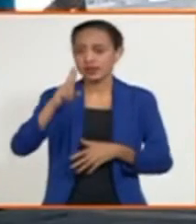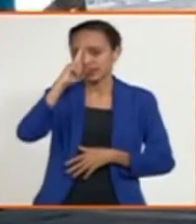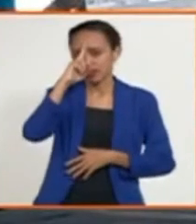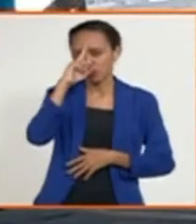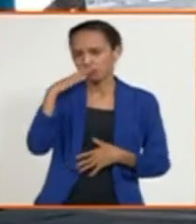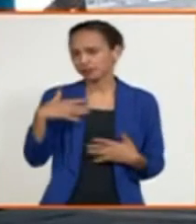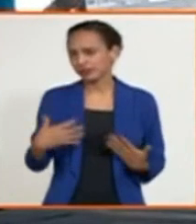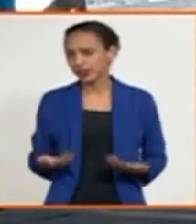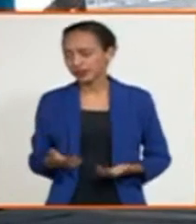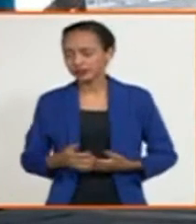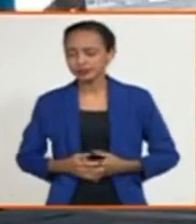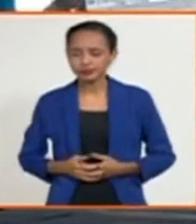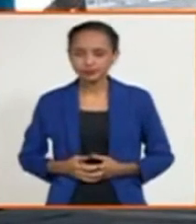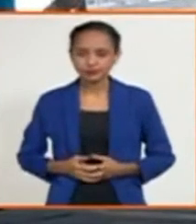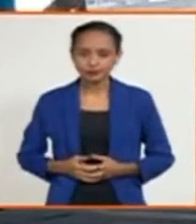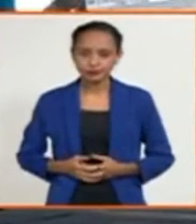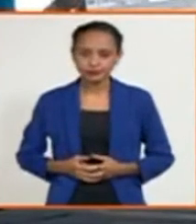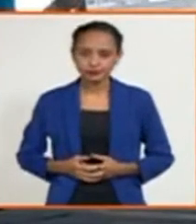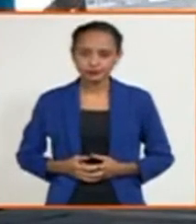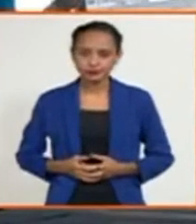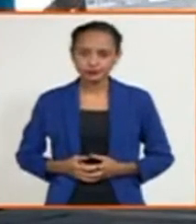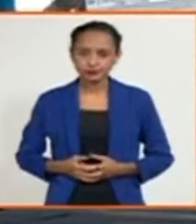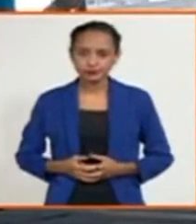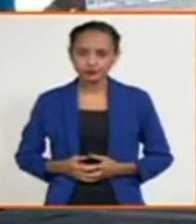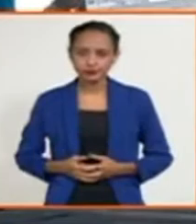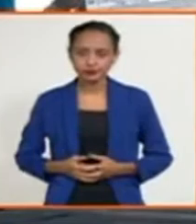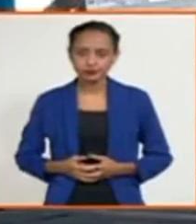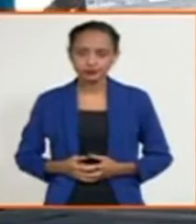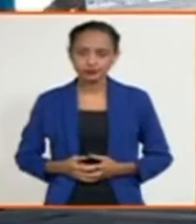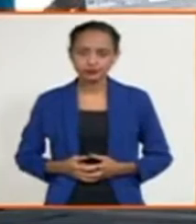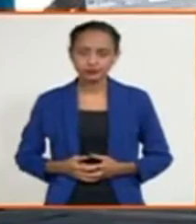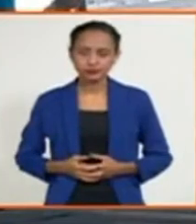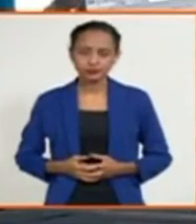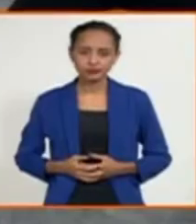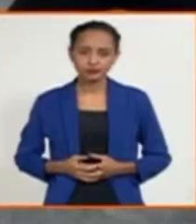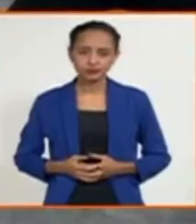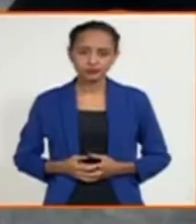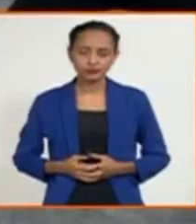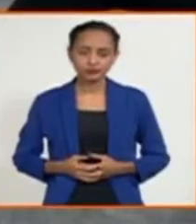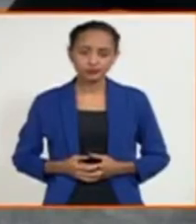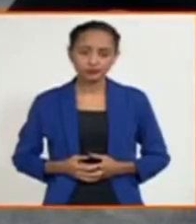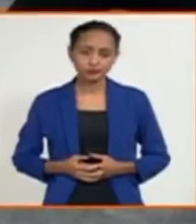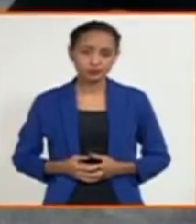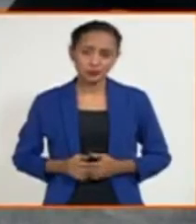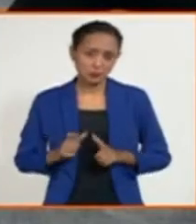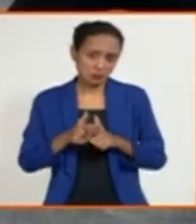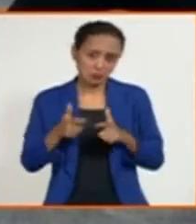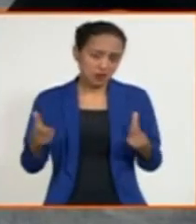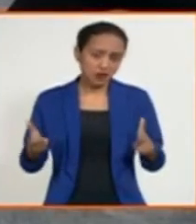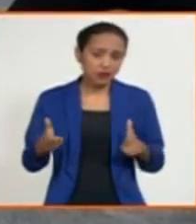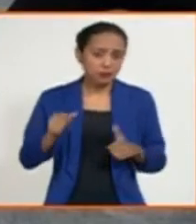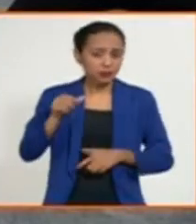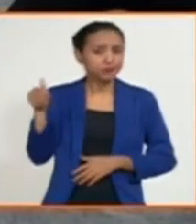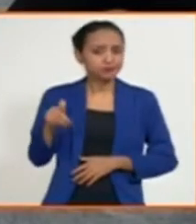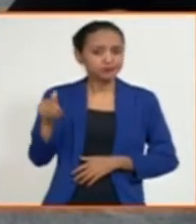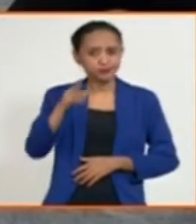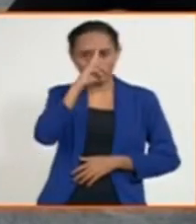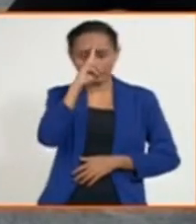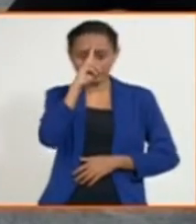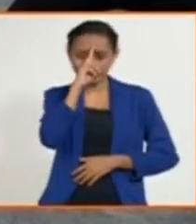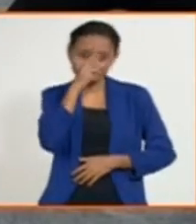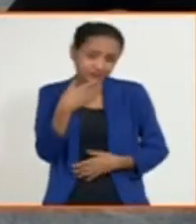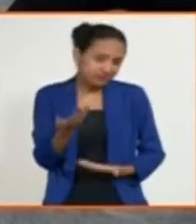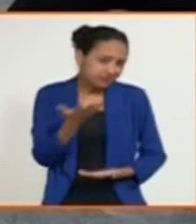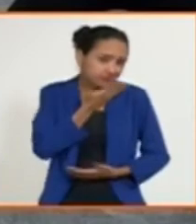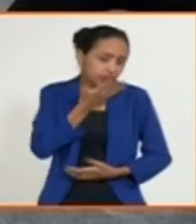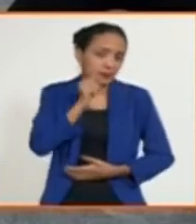atención. Los mayores usuarios, por decirlo en esos términos, de los sistemas de salud son las personas mayores, que tienen necesidades especiales distintas. Entonces,